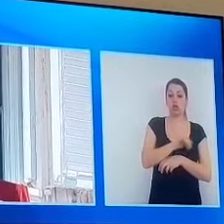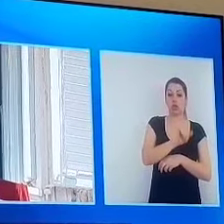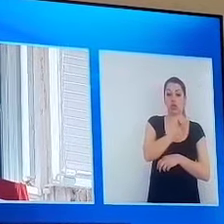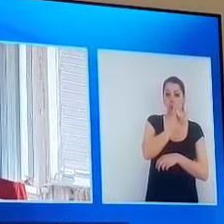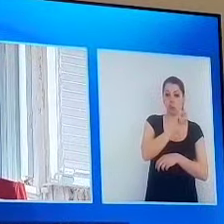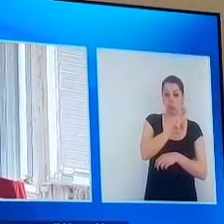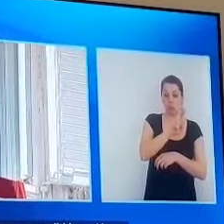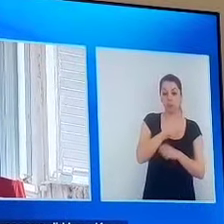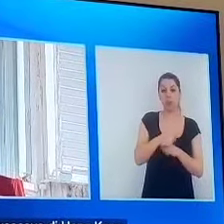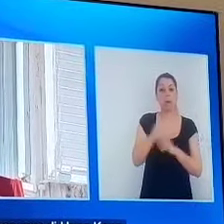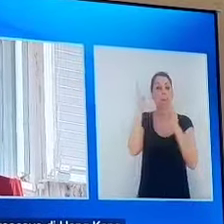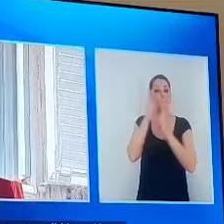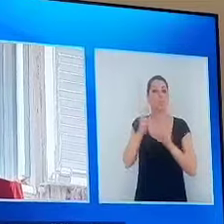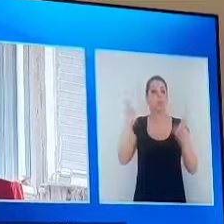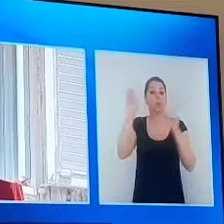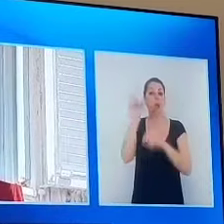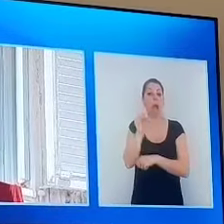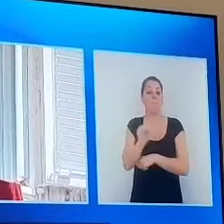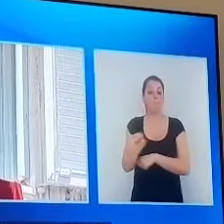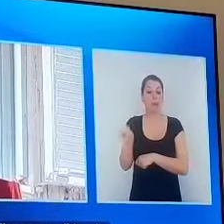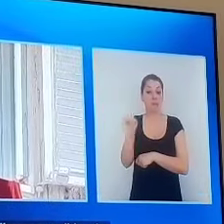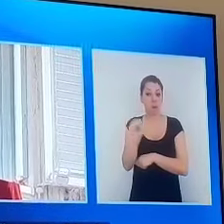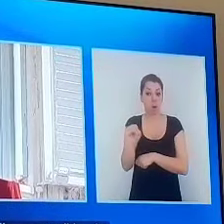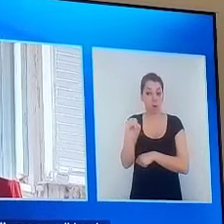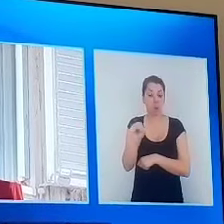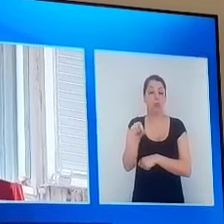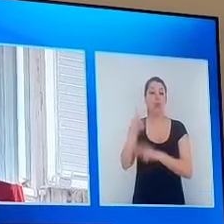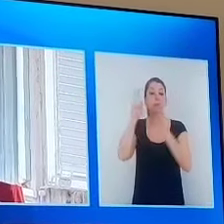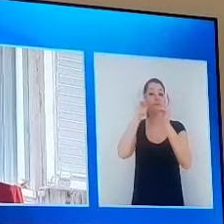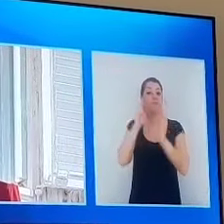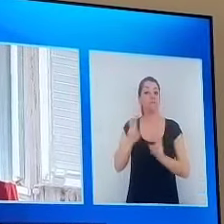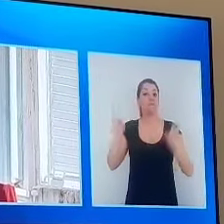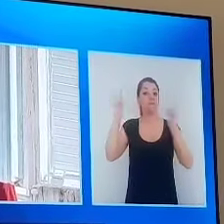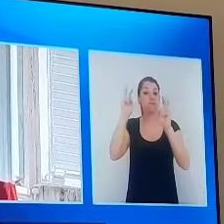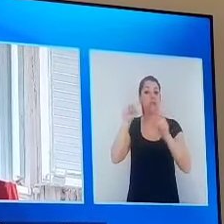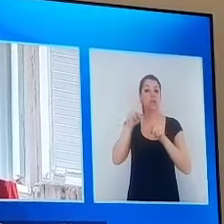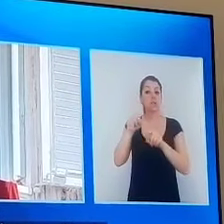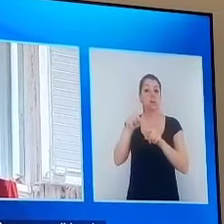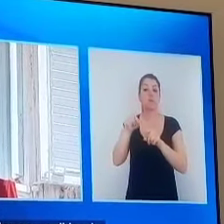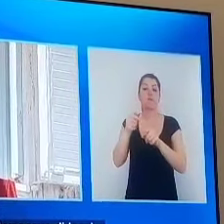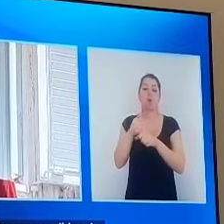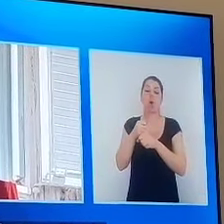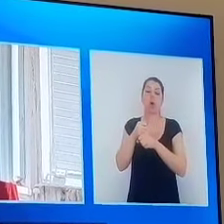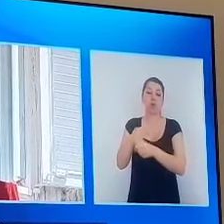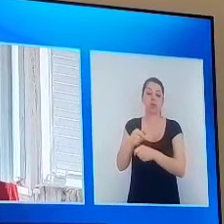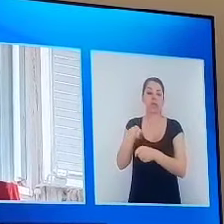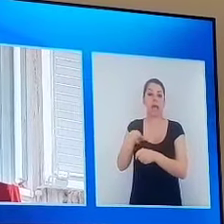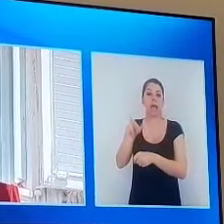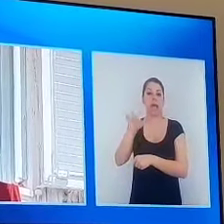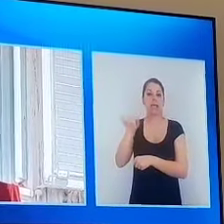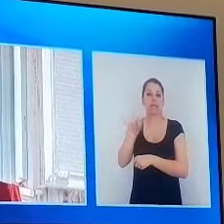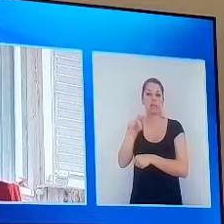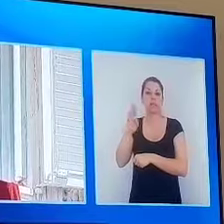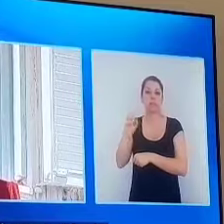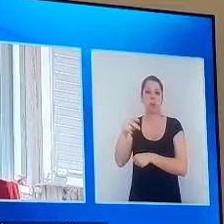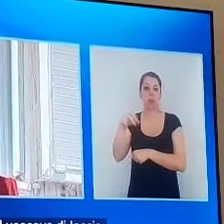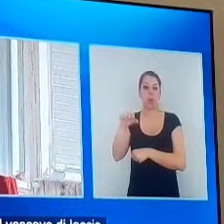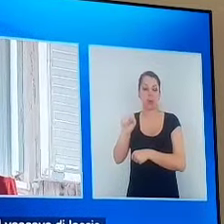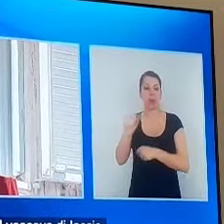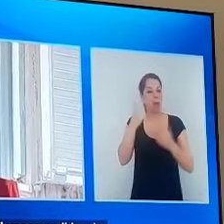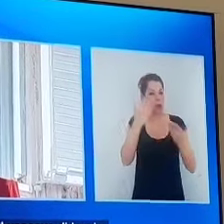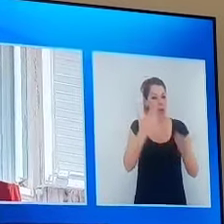Américo Manuel Alves Aguiar, Véscovo Auxiliar de Lisbona, Reverendo Padre